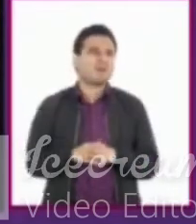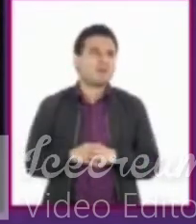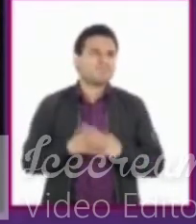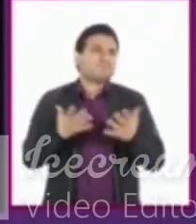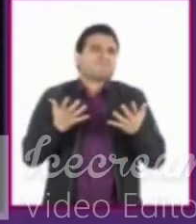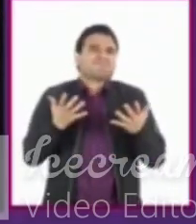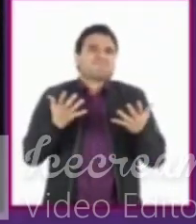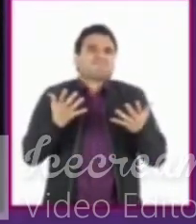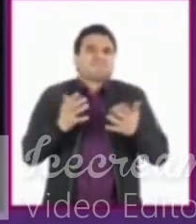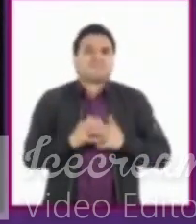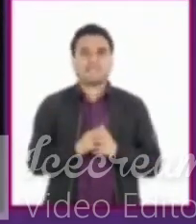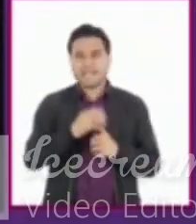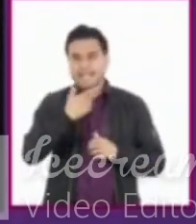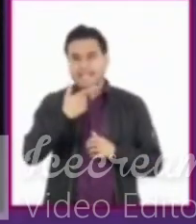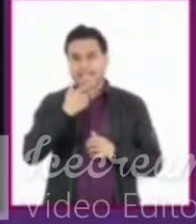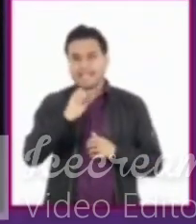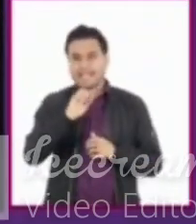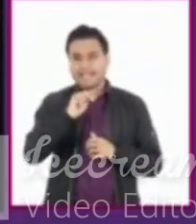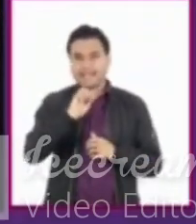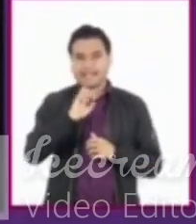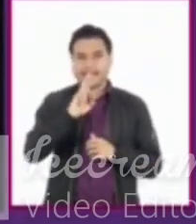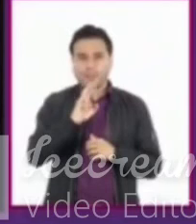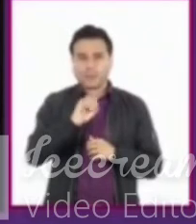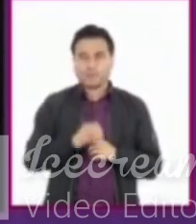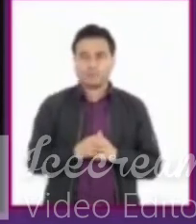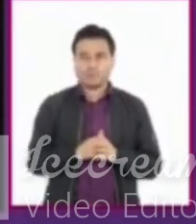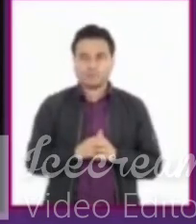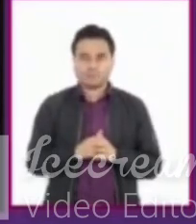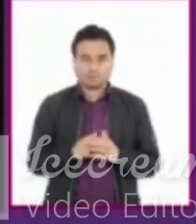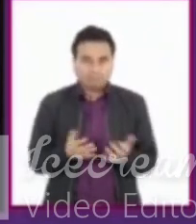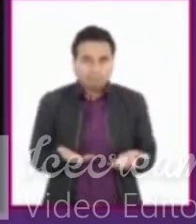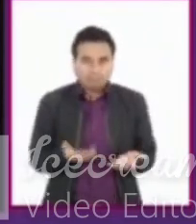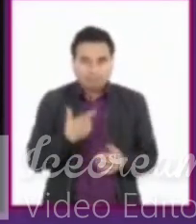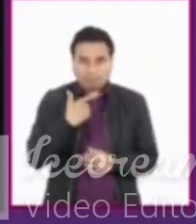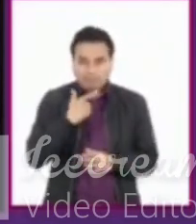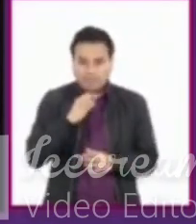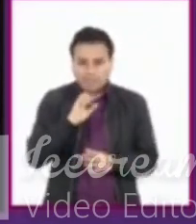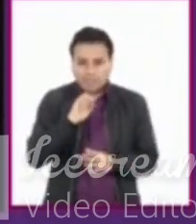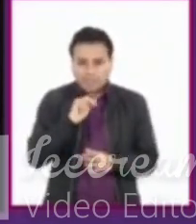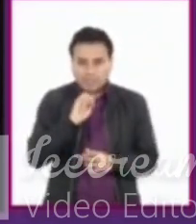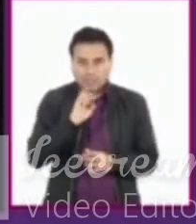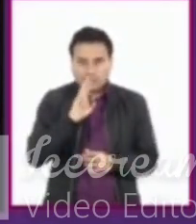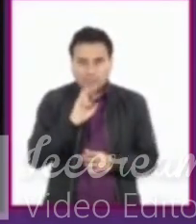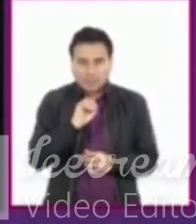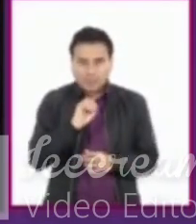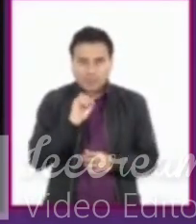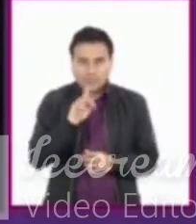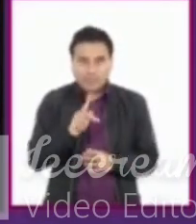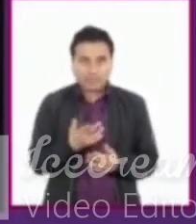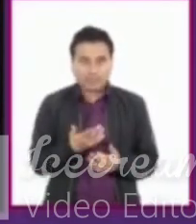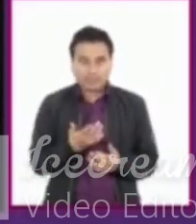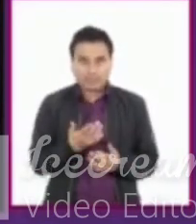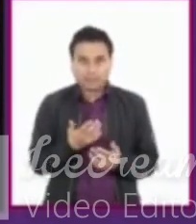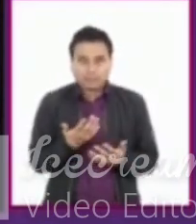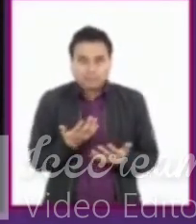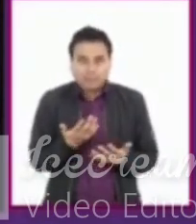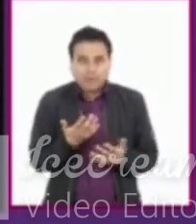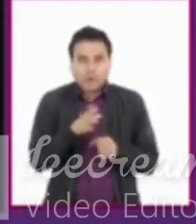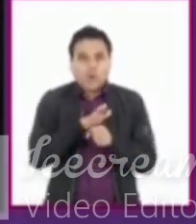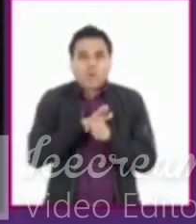sé, la perspectiva de género. Pero si me dicen la perspectiva de género, ¿no? Es decir, Esto puede ser abordado desde